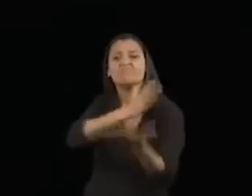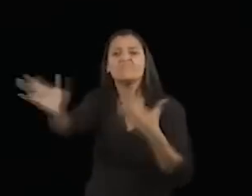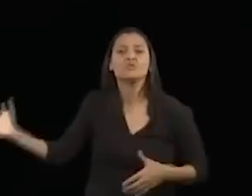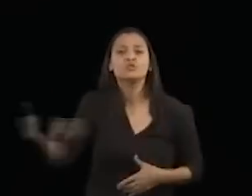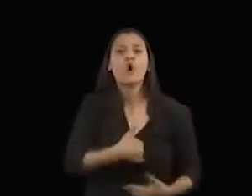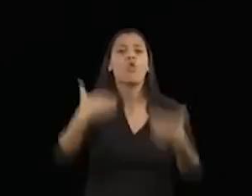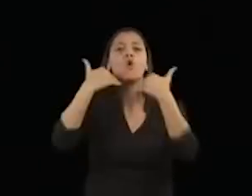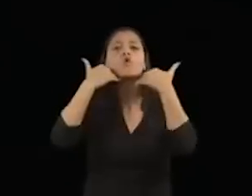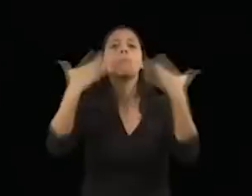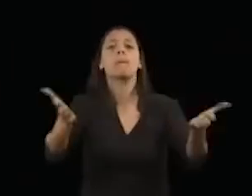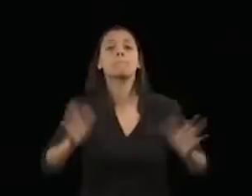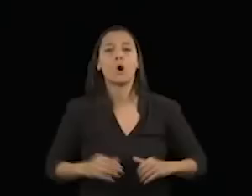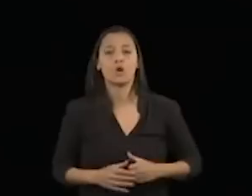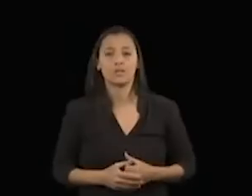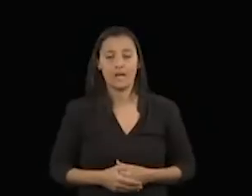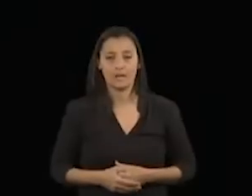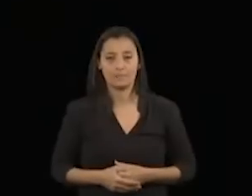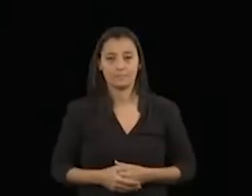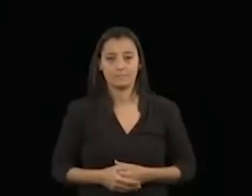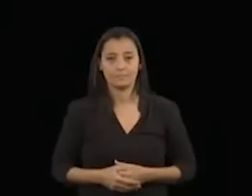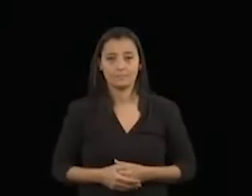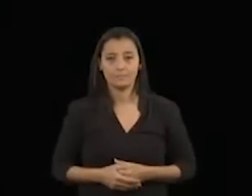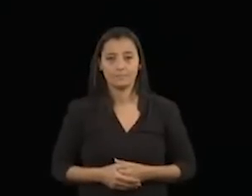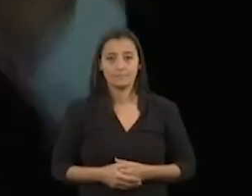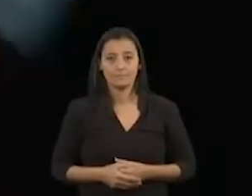3 carajos.